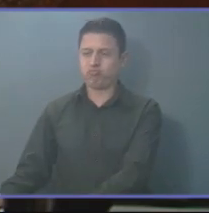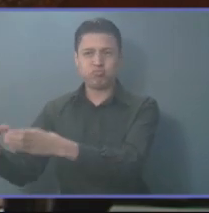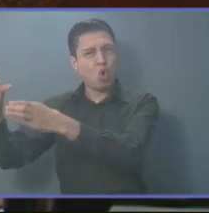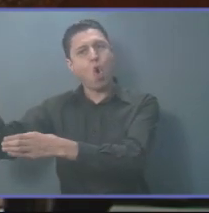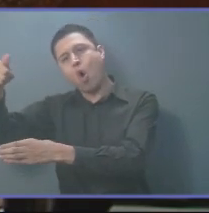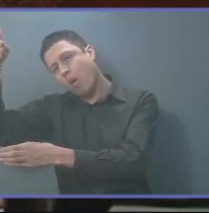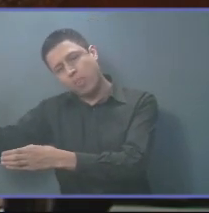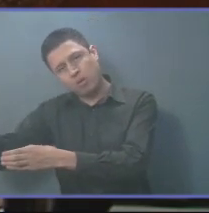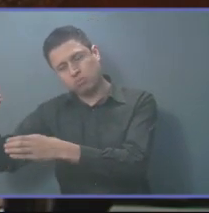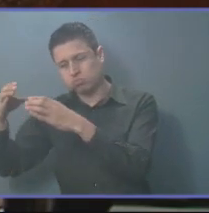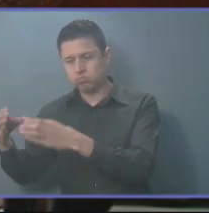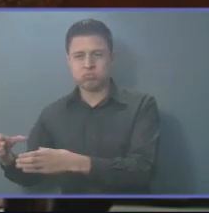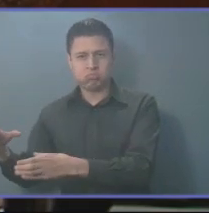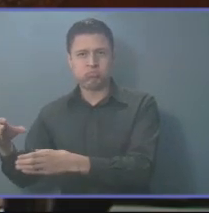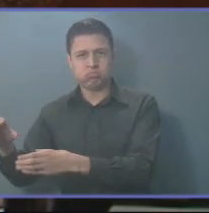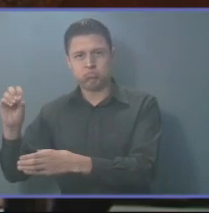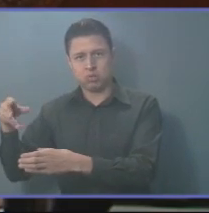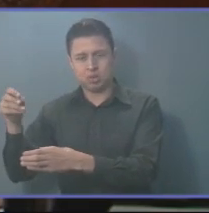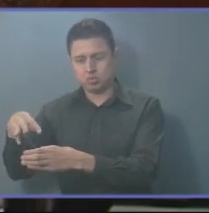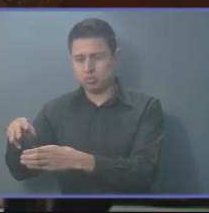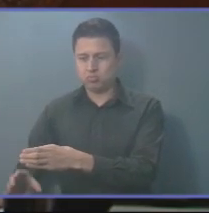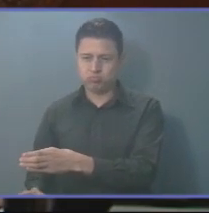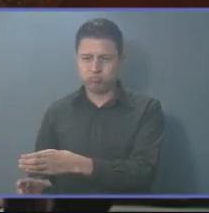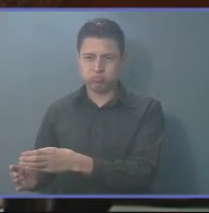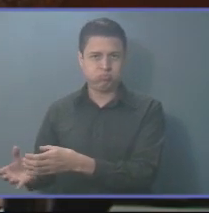equipo de protección,